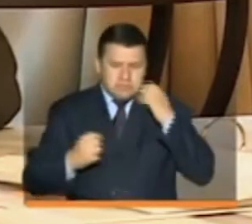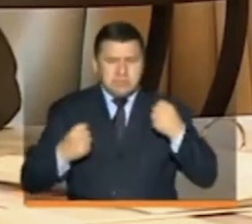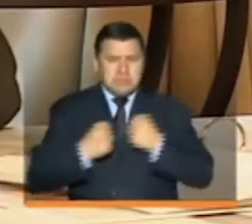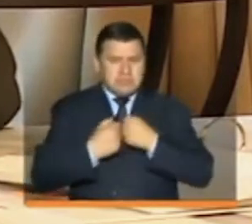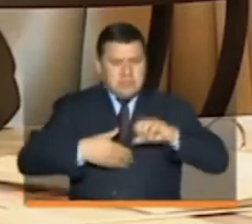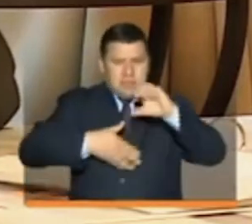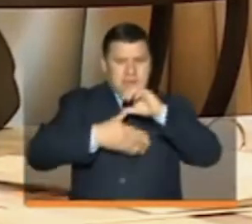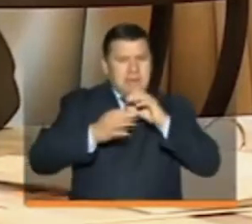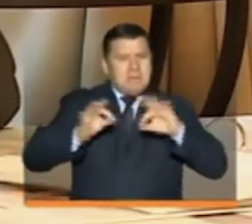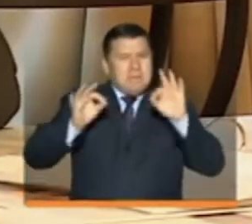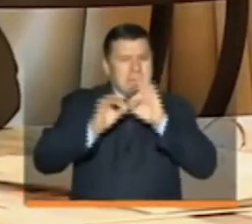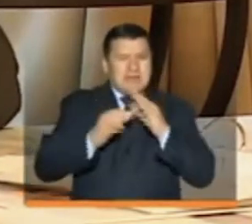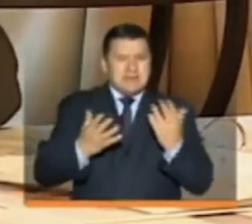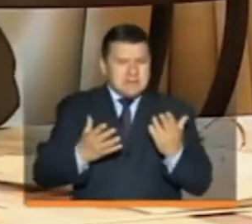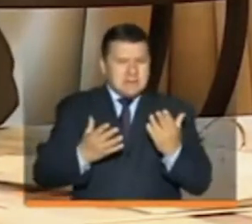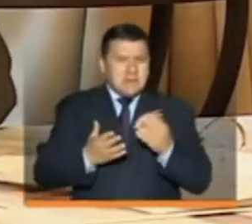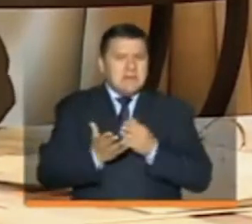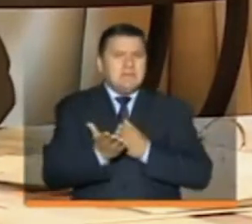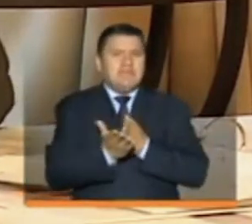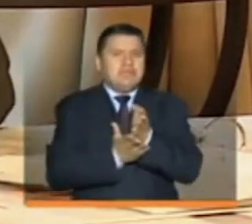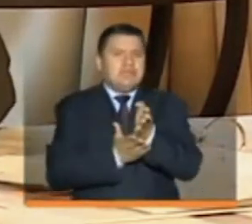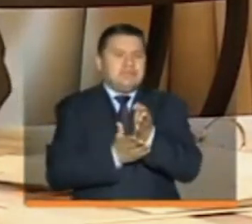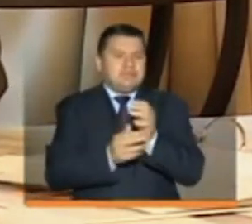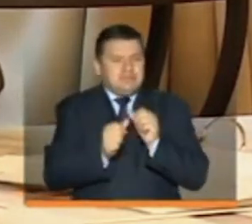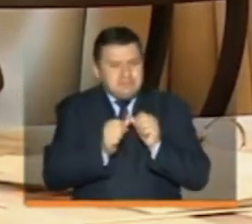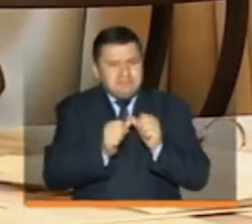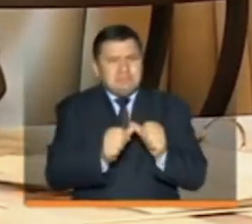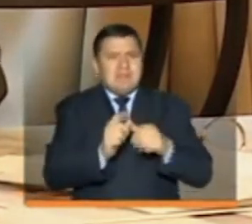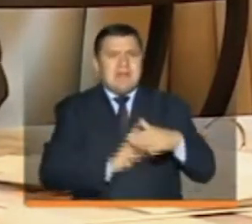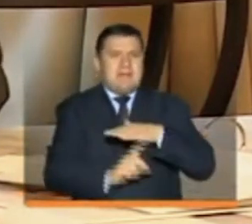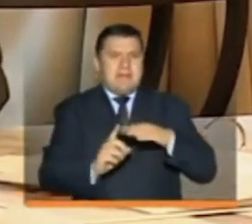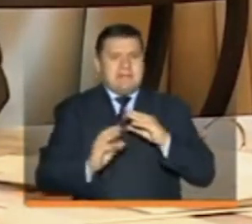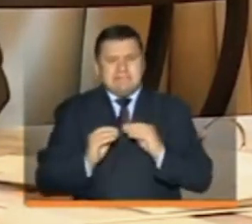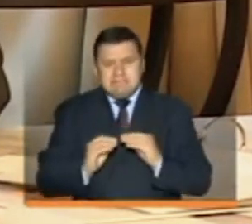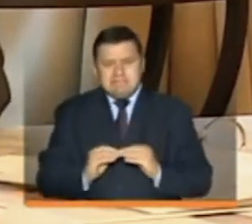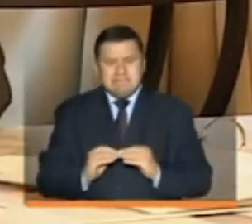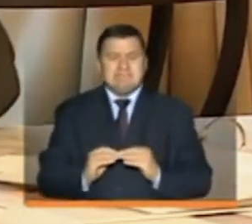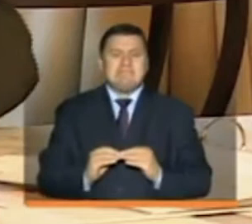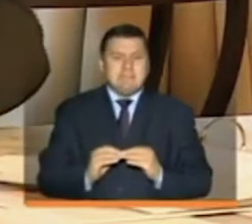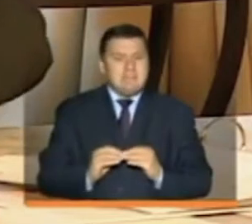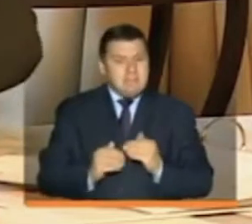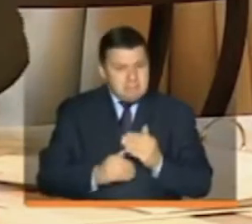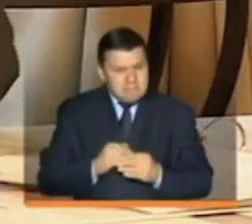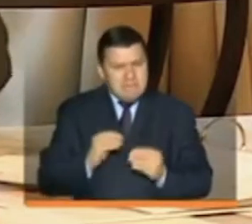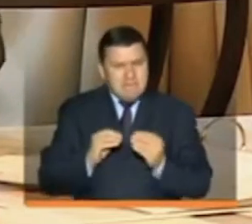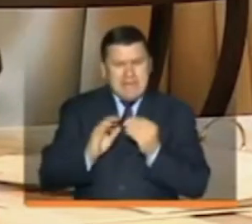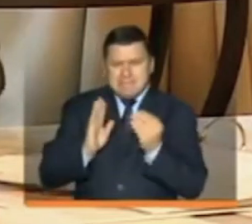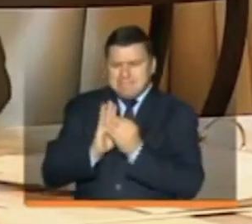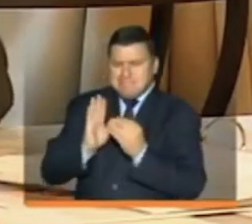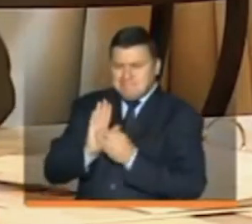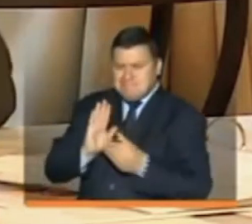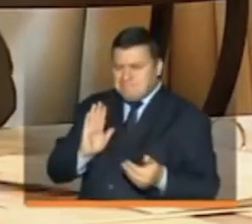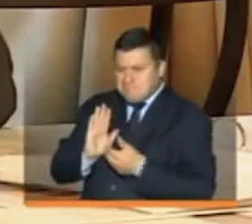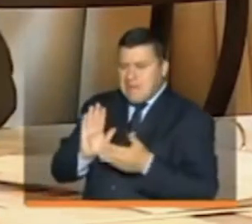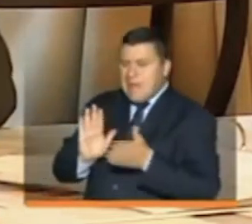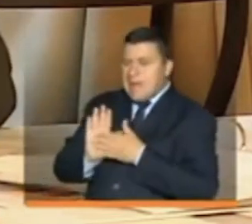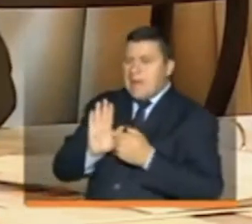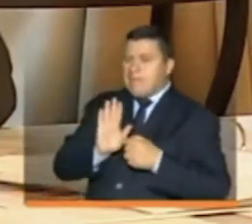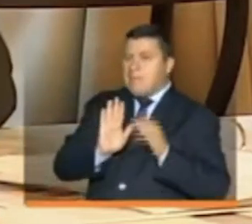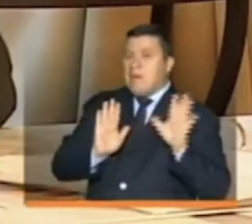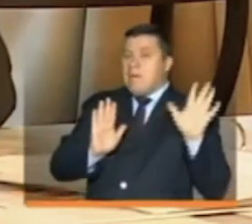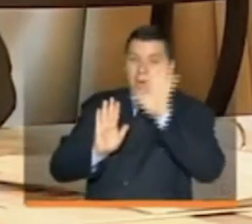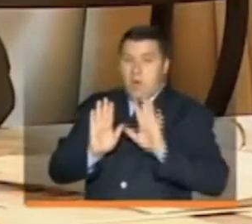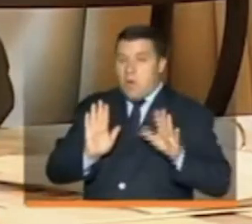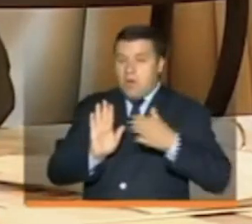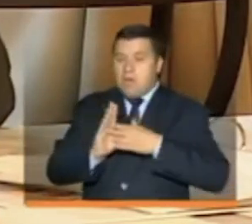del Pacífico más ciudadana en materia de sostenibilidad, sostenibilidad ambiental. Se va a avanzar en la implementación de la hoja de ruta en el